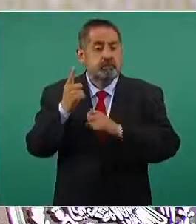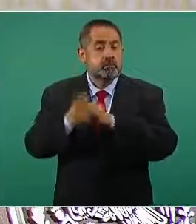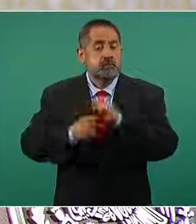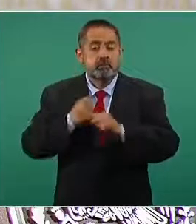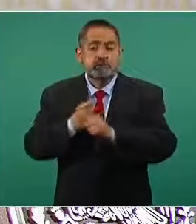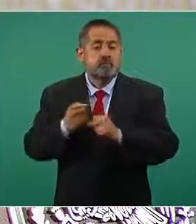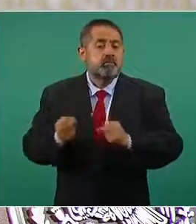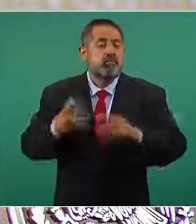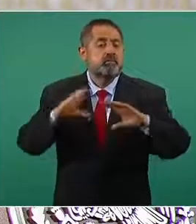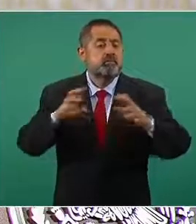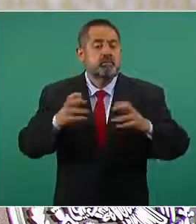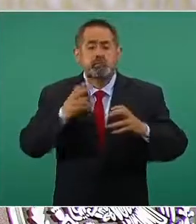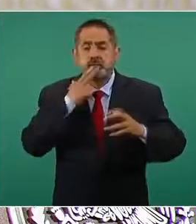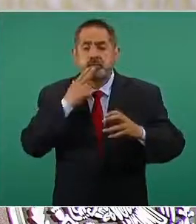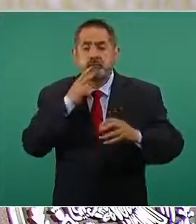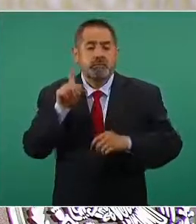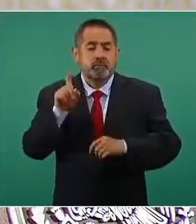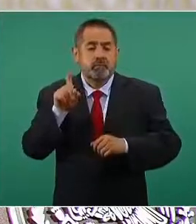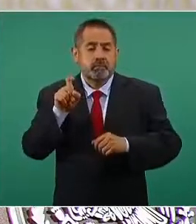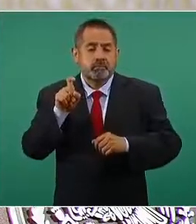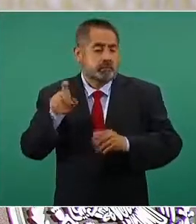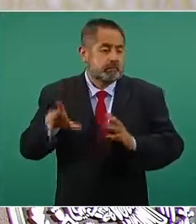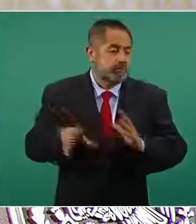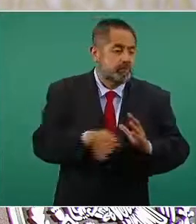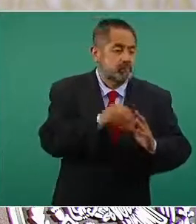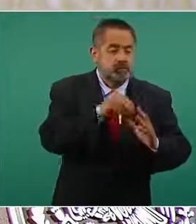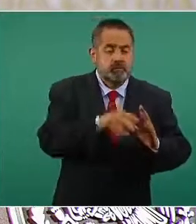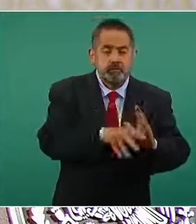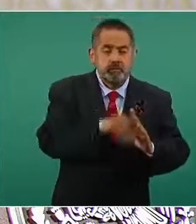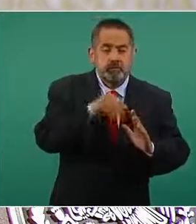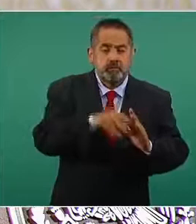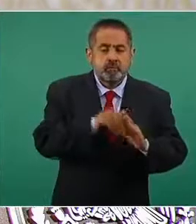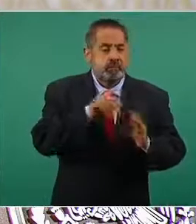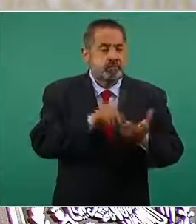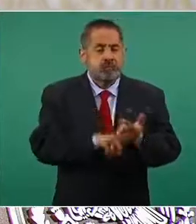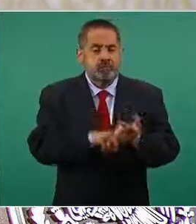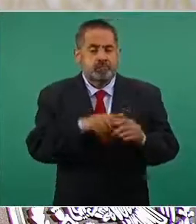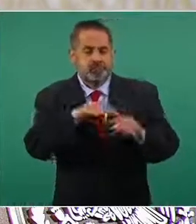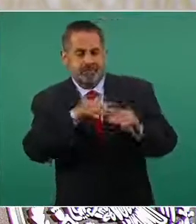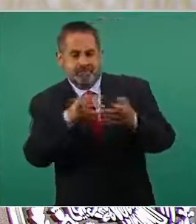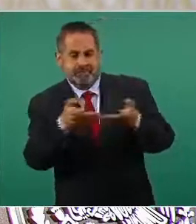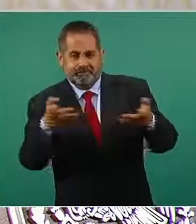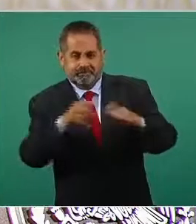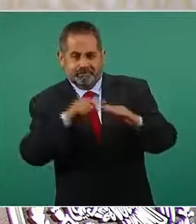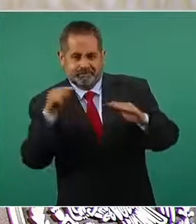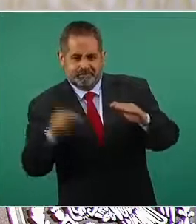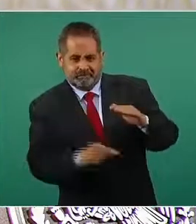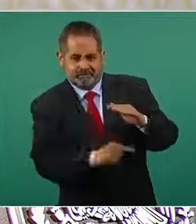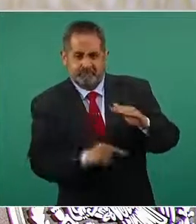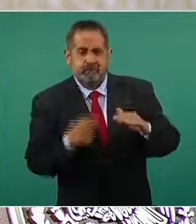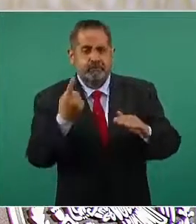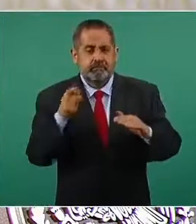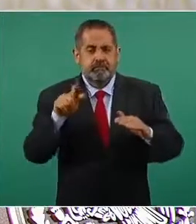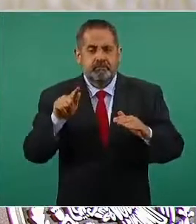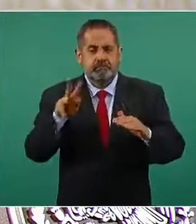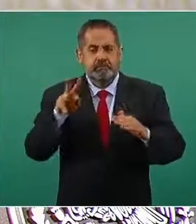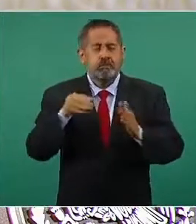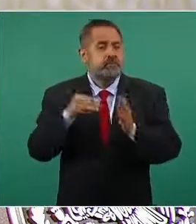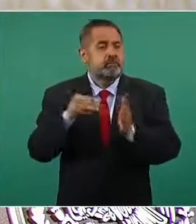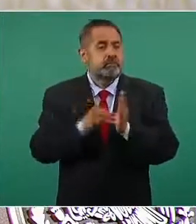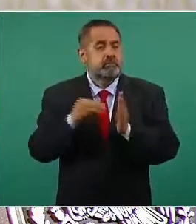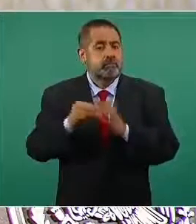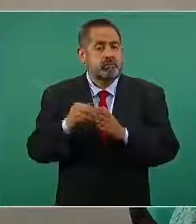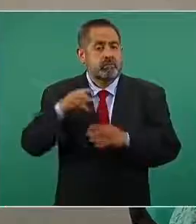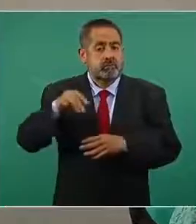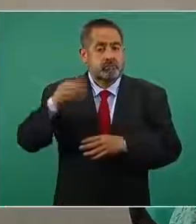anualmente las mineras. La principal fuente de extracción es el agua subterránea, con 174 millones de metros